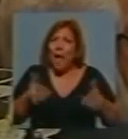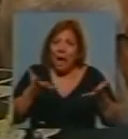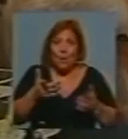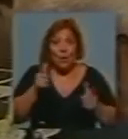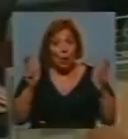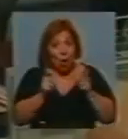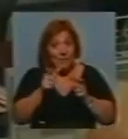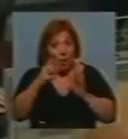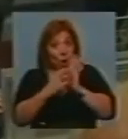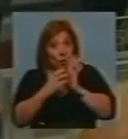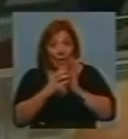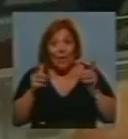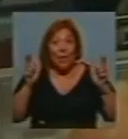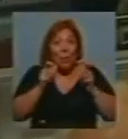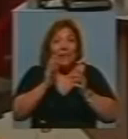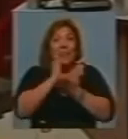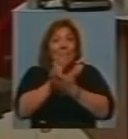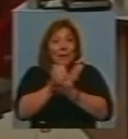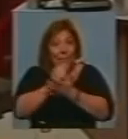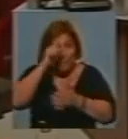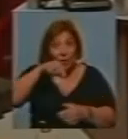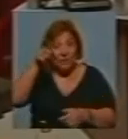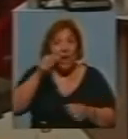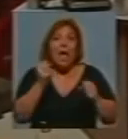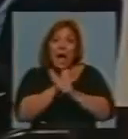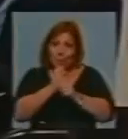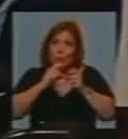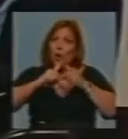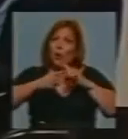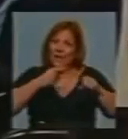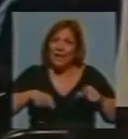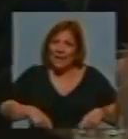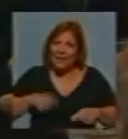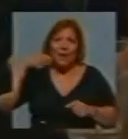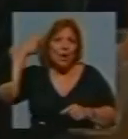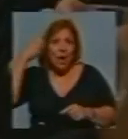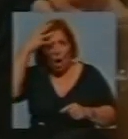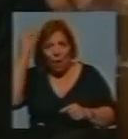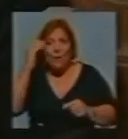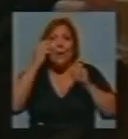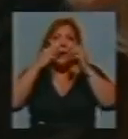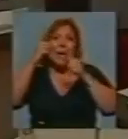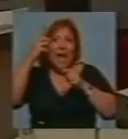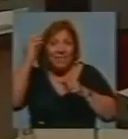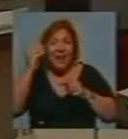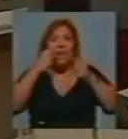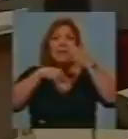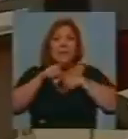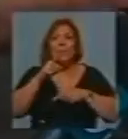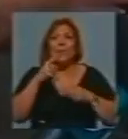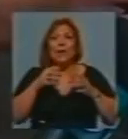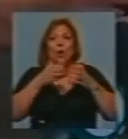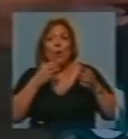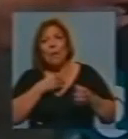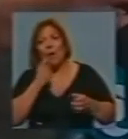de Constitución de la Junta Departamental de Montevideo aprobó el convenio entre la Intendencia y Antel, pero los ediles de la oposición plantean sus dudas.